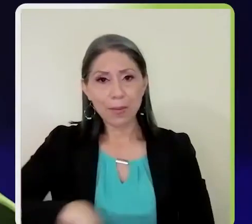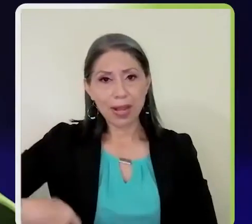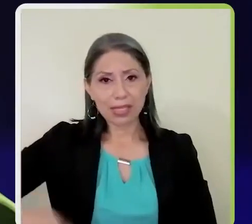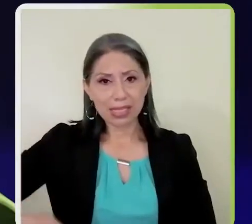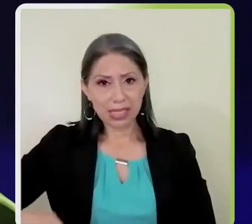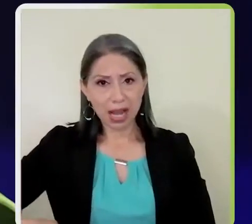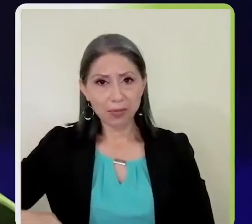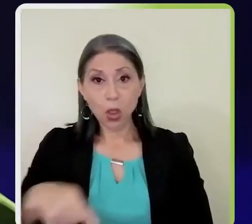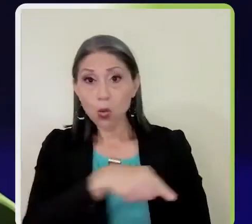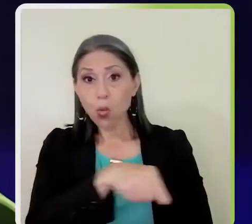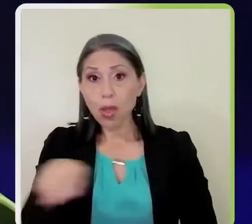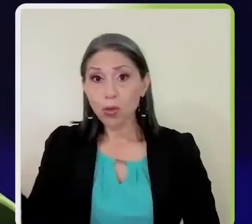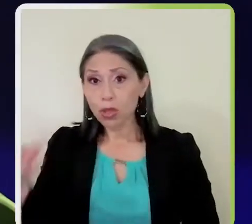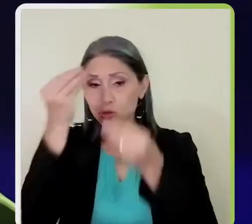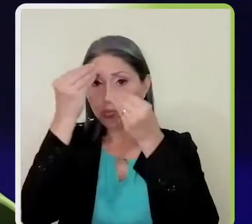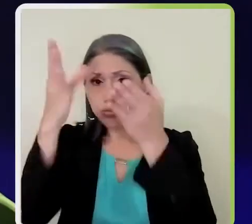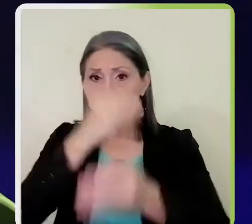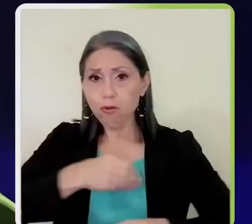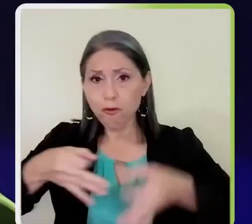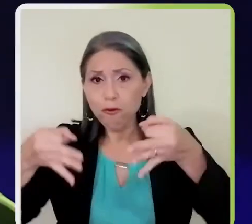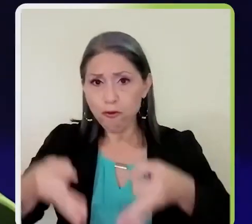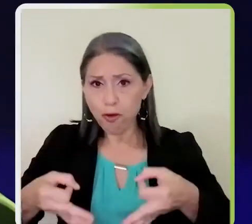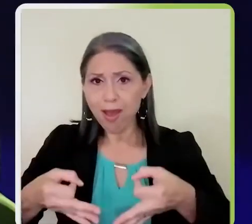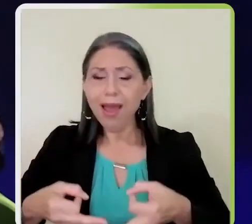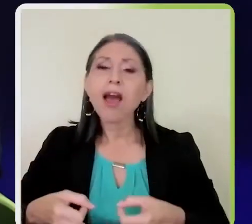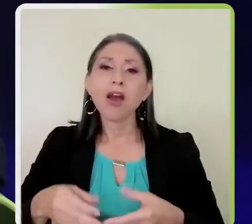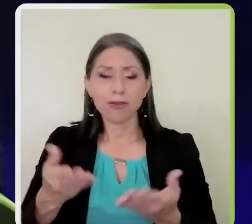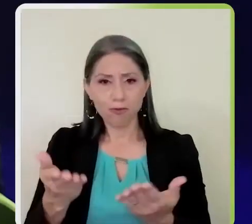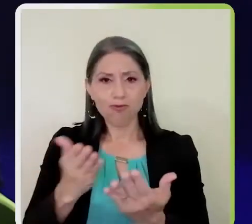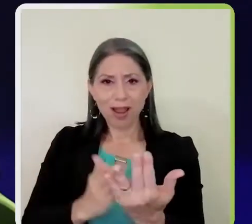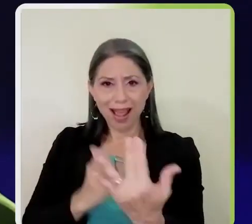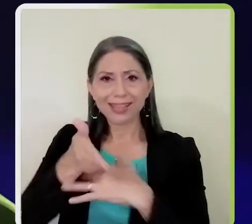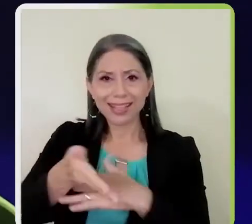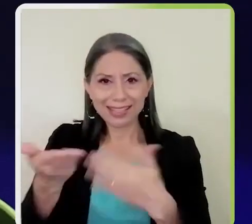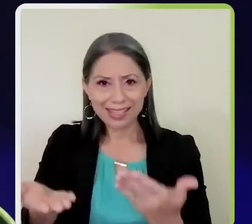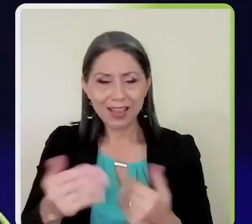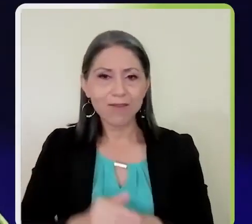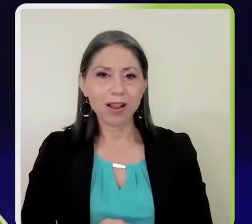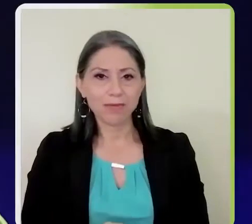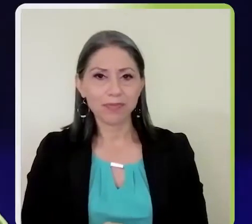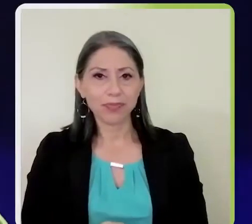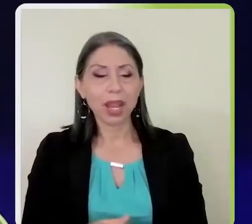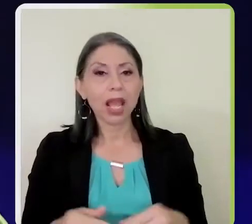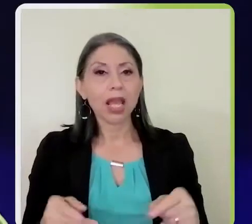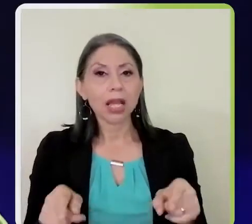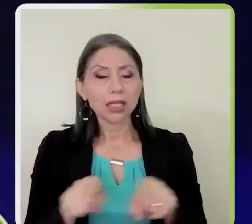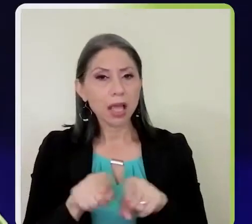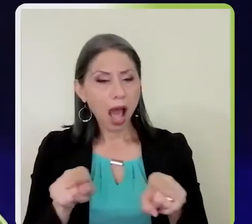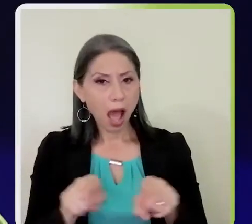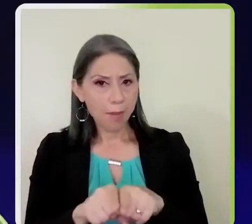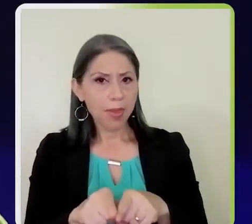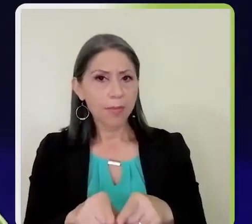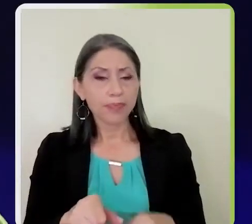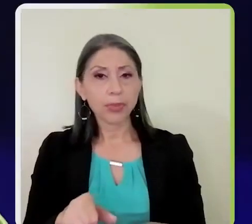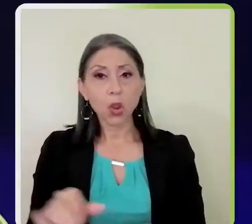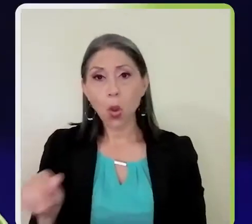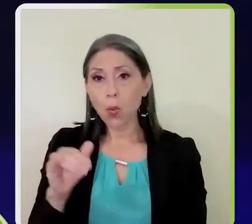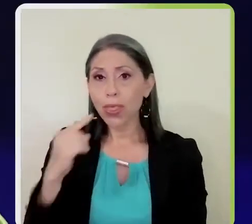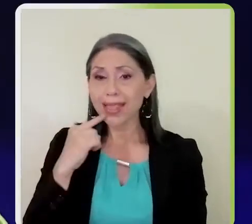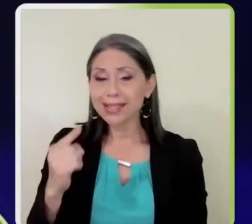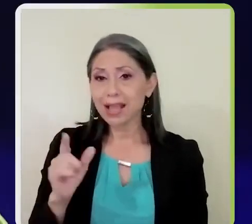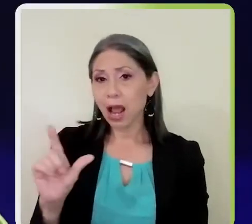esa información fuera accesible. Lo otro que hemos precisamente y que Luis